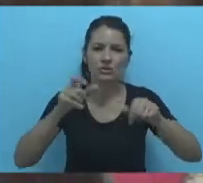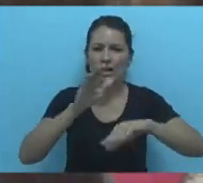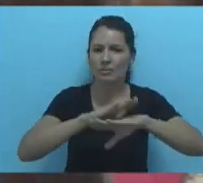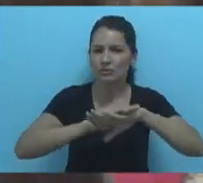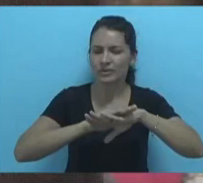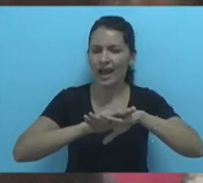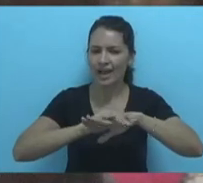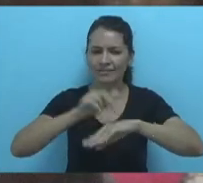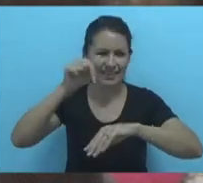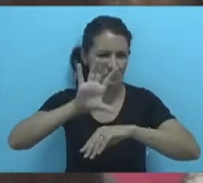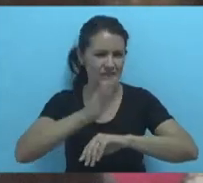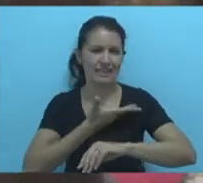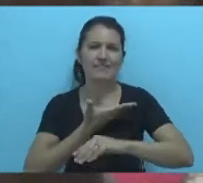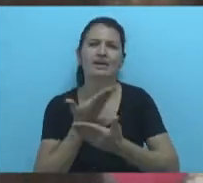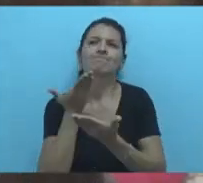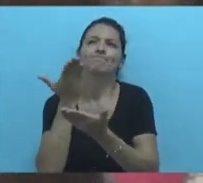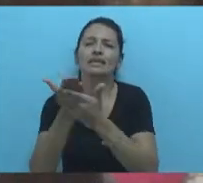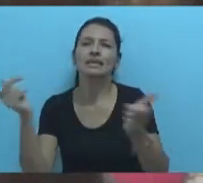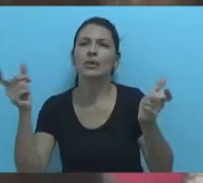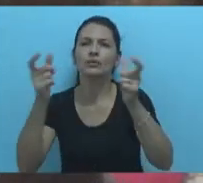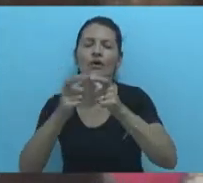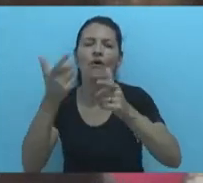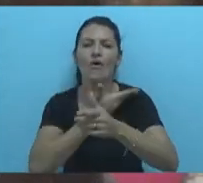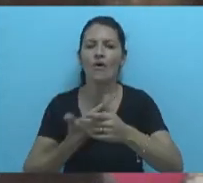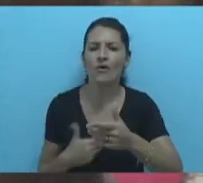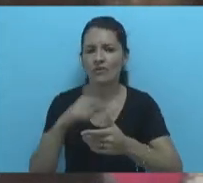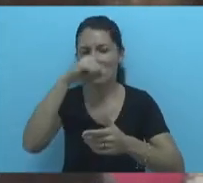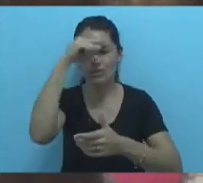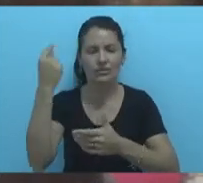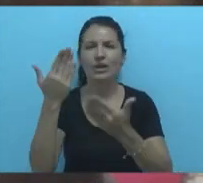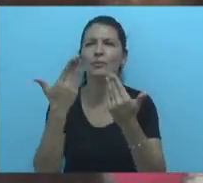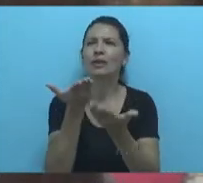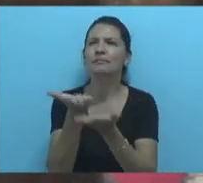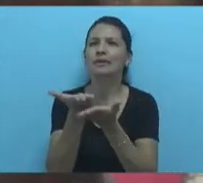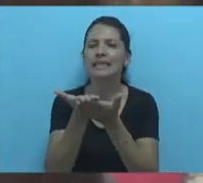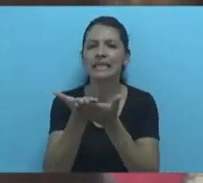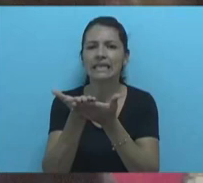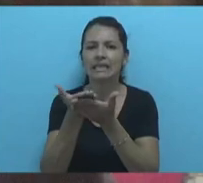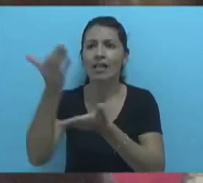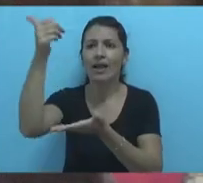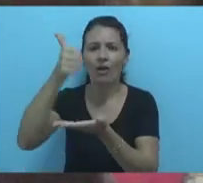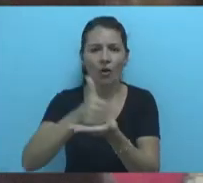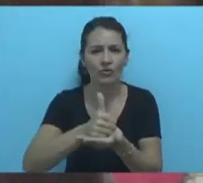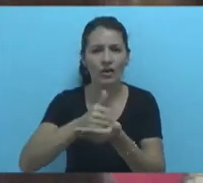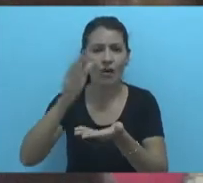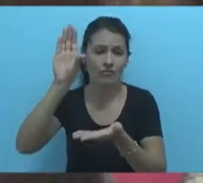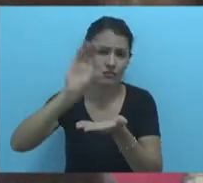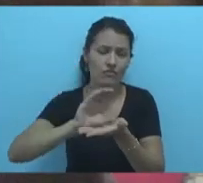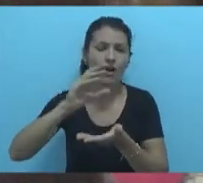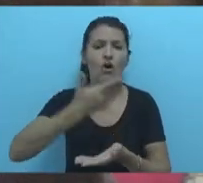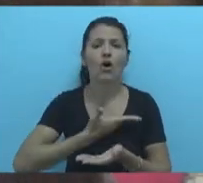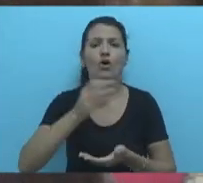que gestionen con firmeza una equitativa distribución de los recursos provenientes del Fondo Compensador